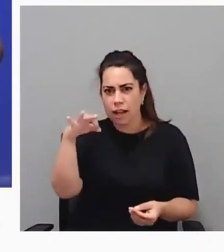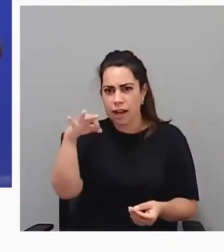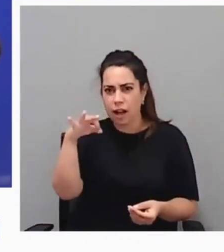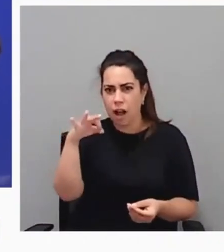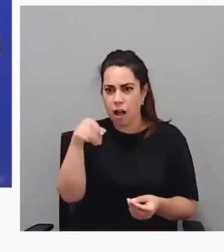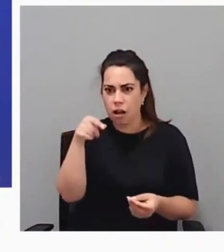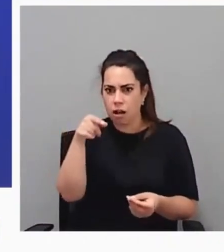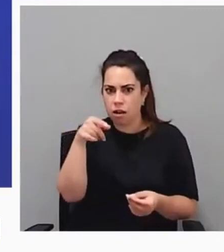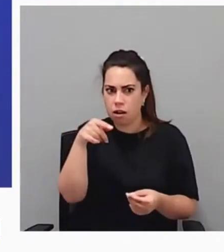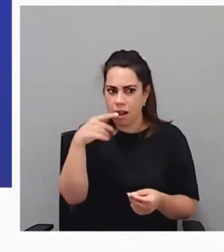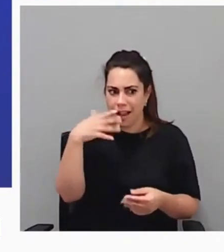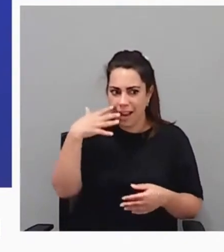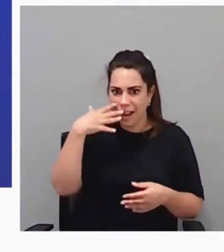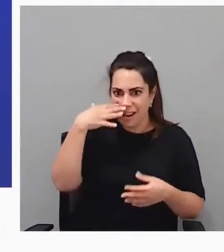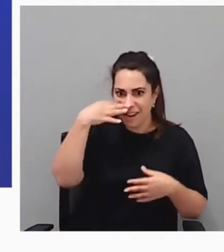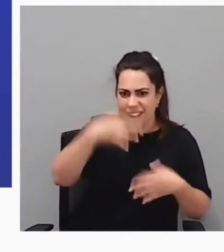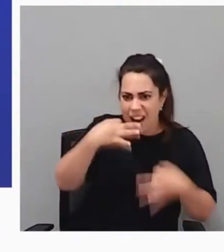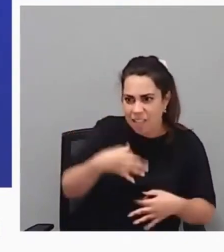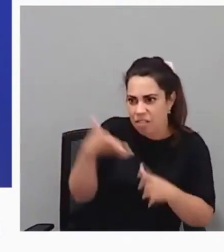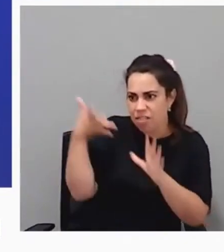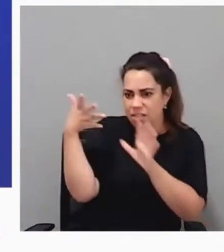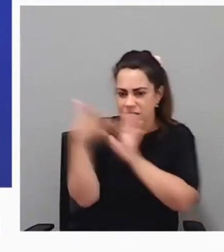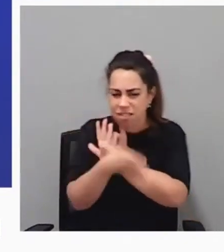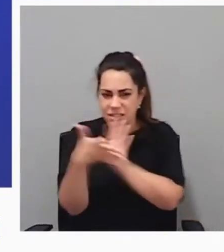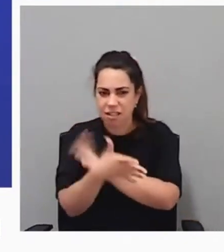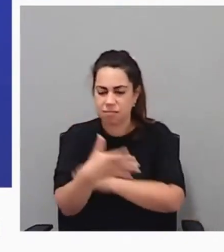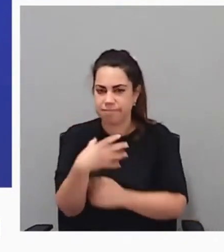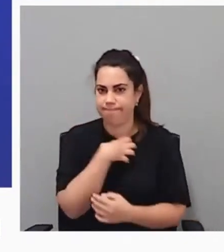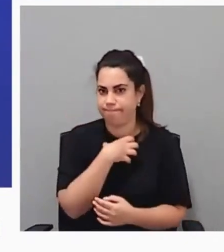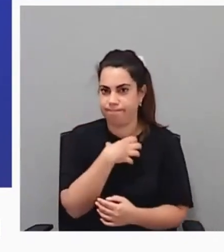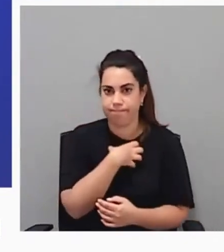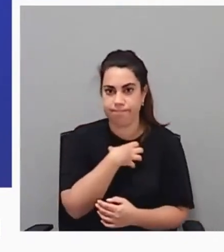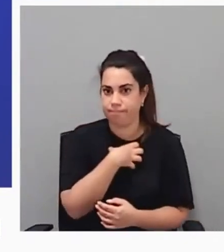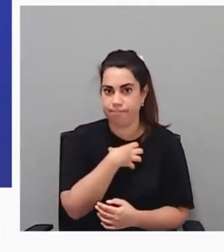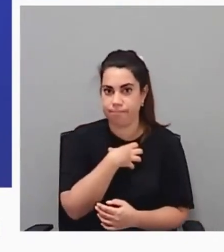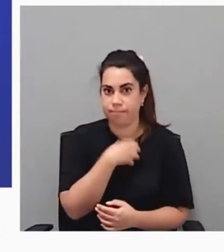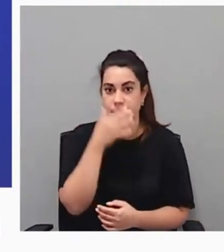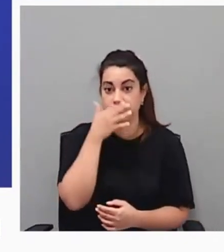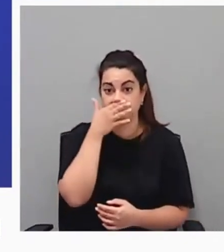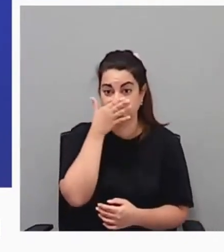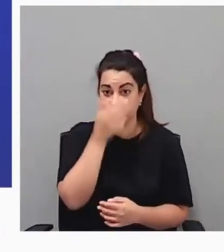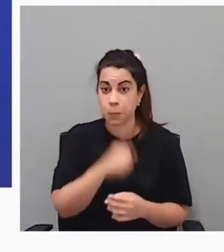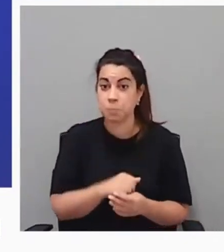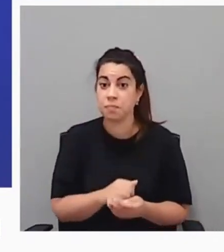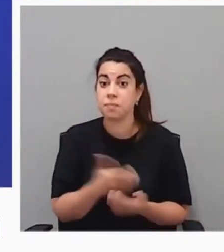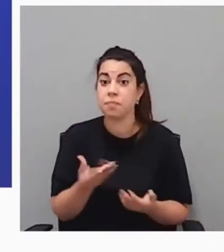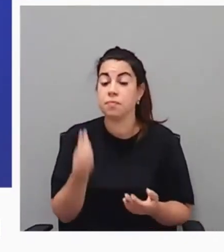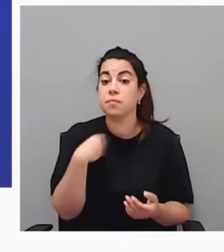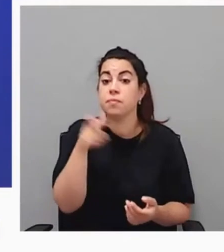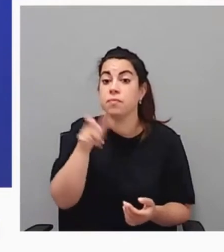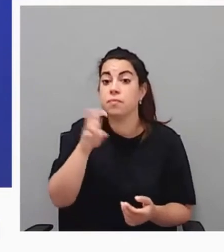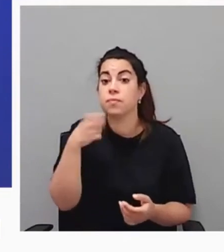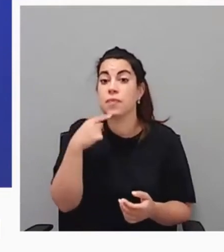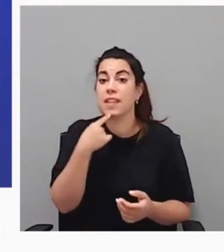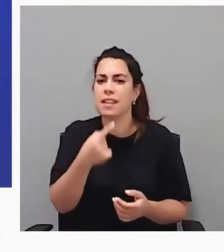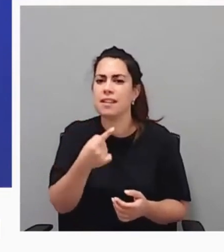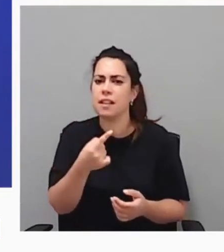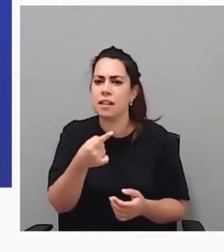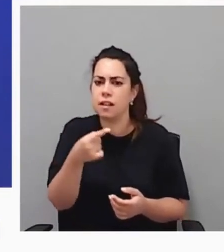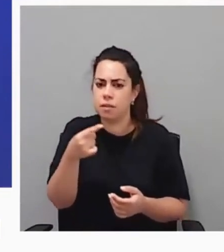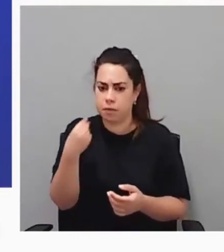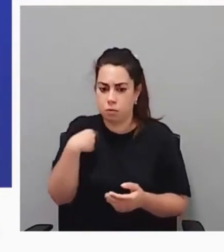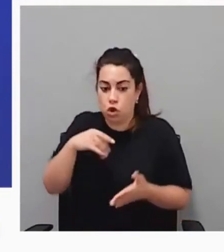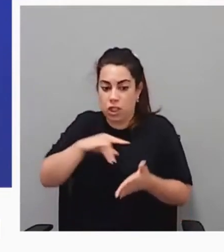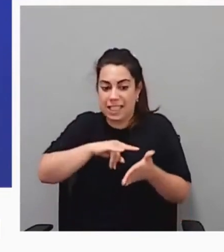realidad. Estos son los teoremas de incompletitud de Gödel, que dijo que un sistema puede